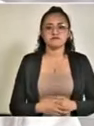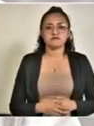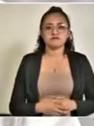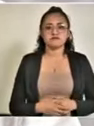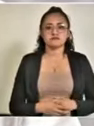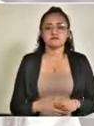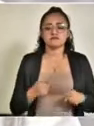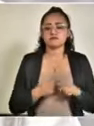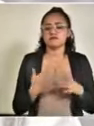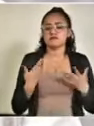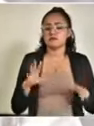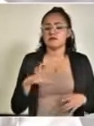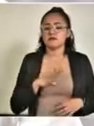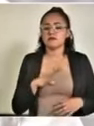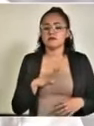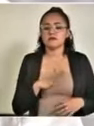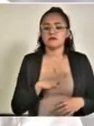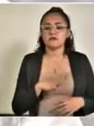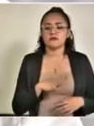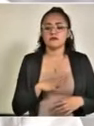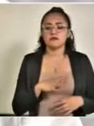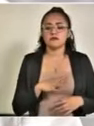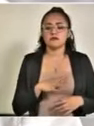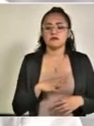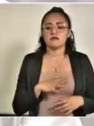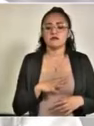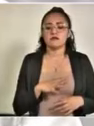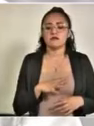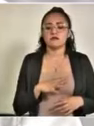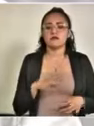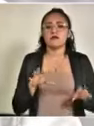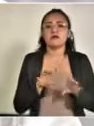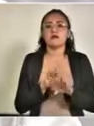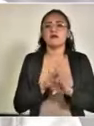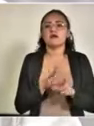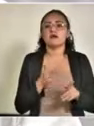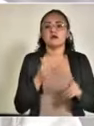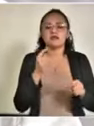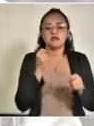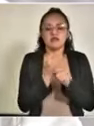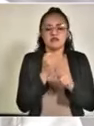en el que haya rutas encimadas